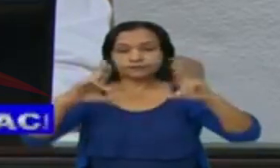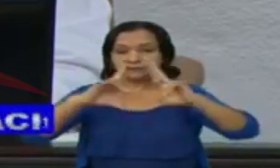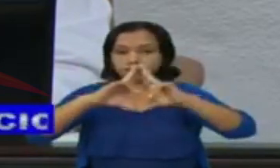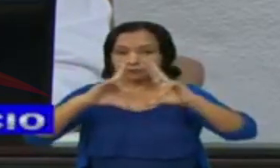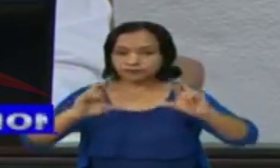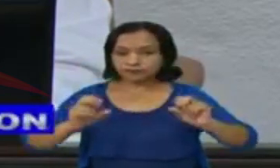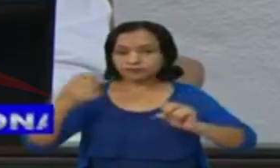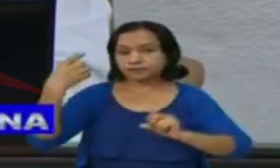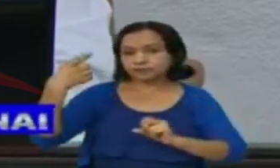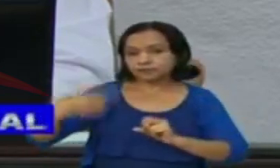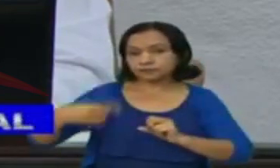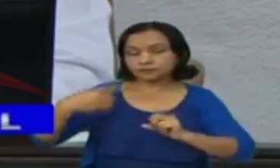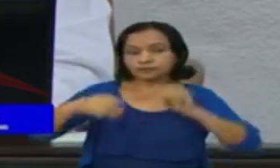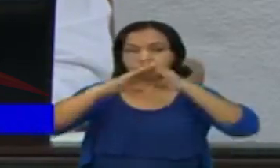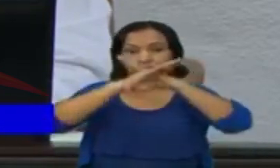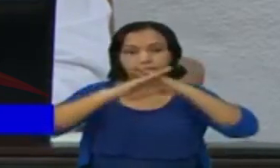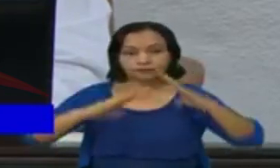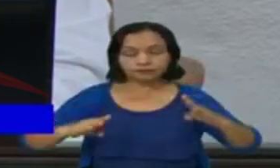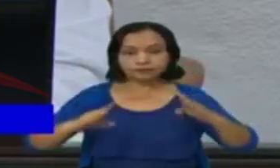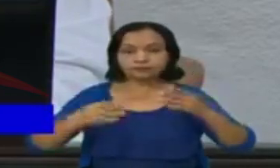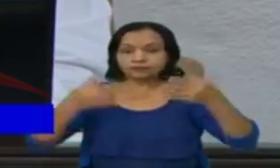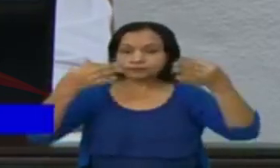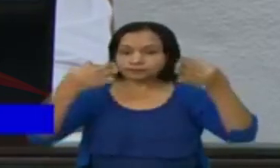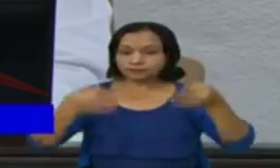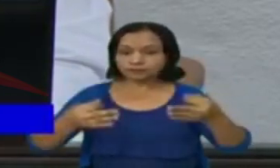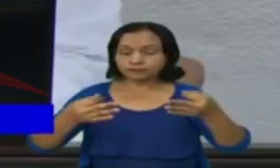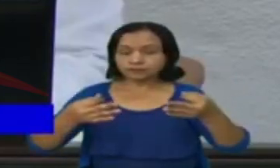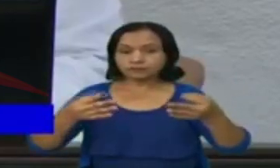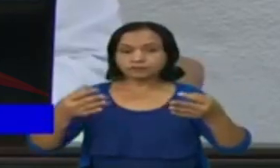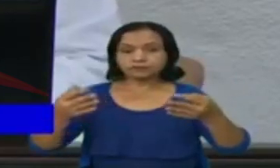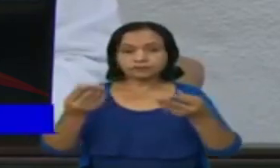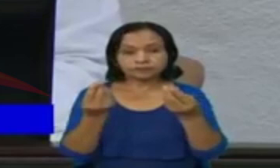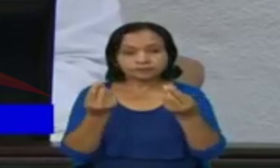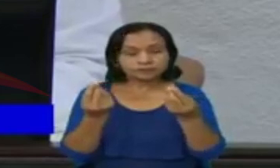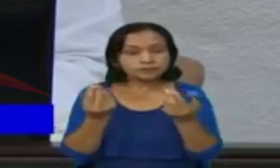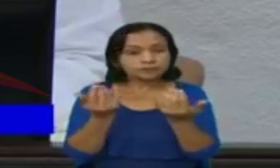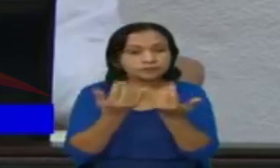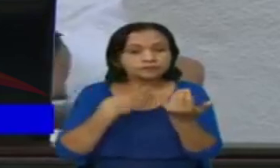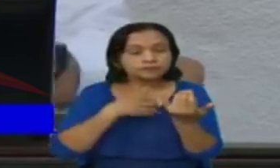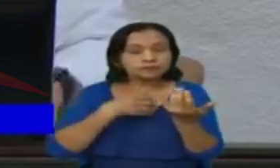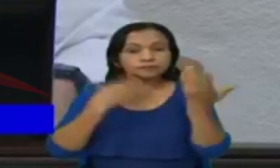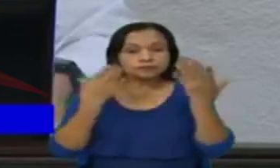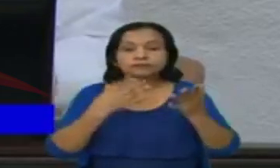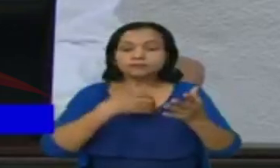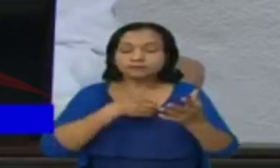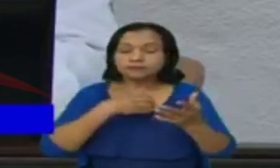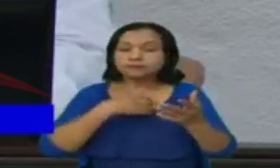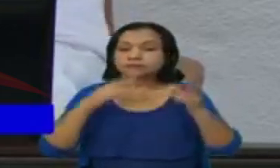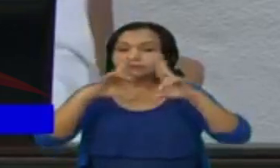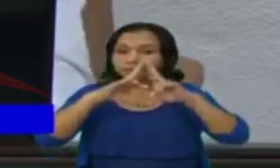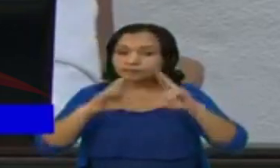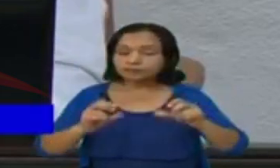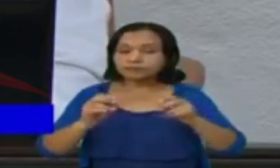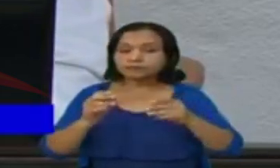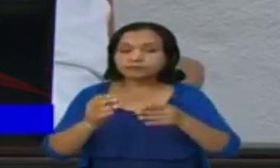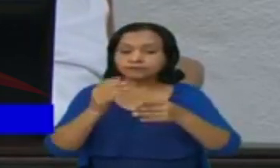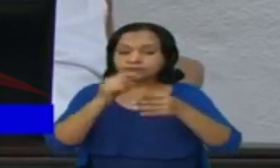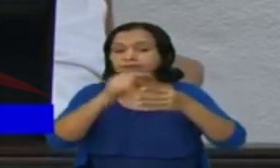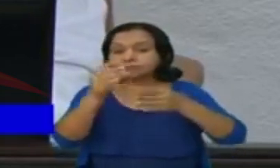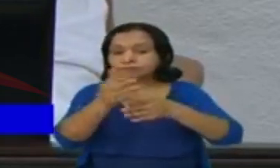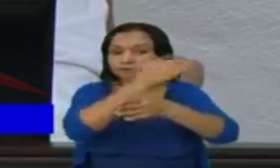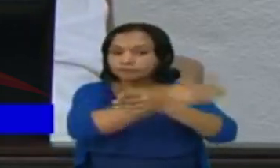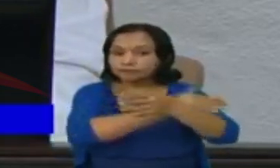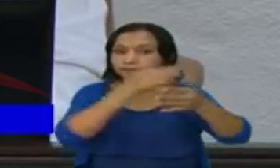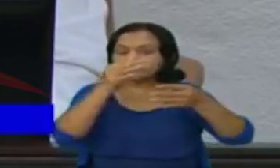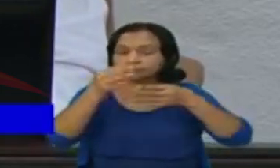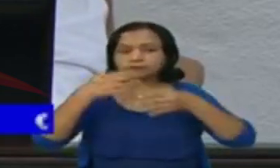el derecho a la paz, la estabilidad y los intereses supremos de Nicaragua. Por tanto, en uso